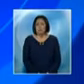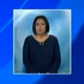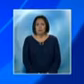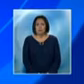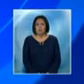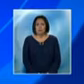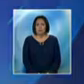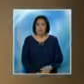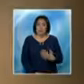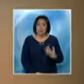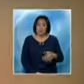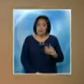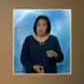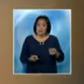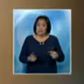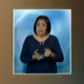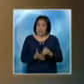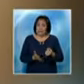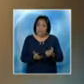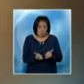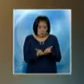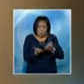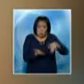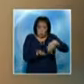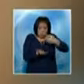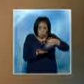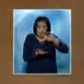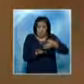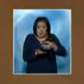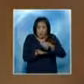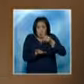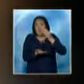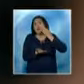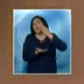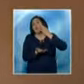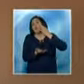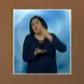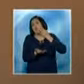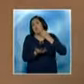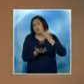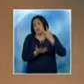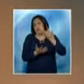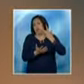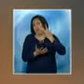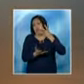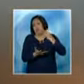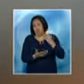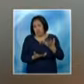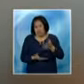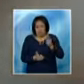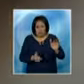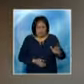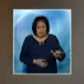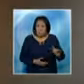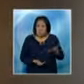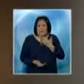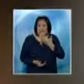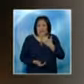Tras el lamentable accidente con un tazón de sopa caliente que le produjo quemaduras de segundo grado a esta pequeña en el rostro de tan